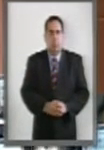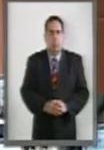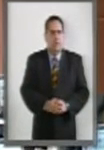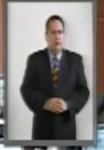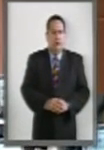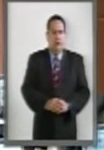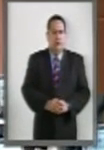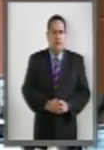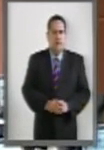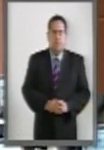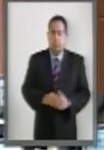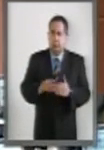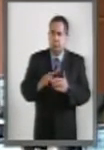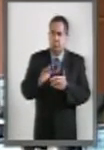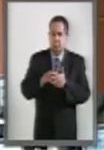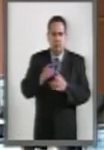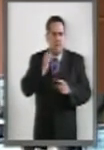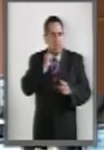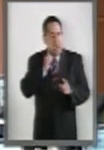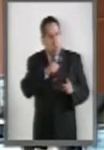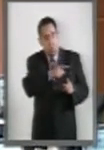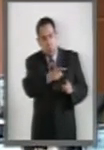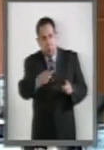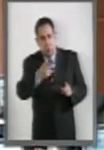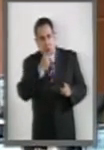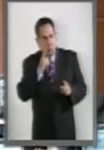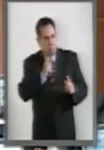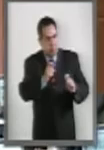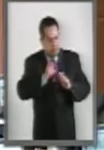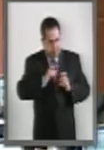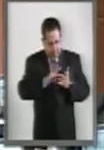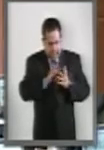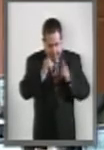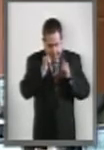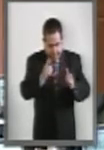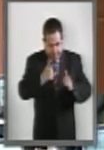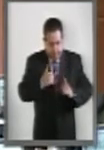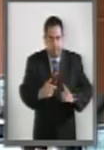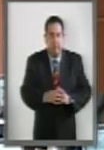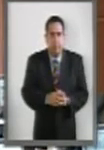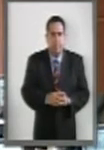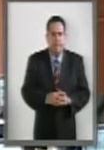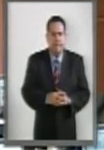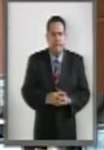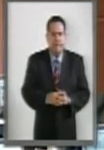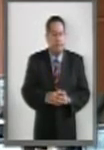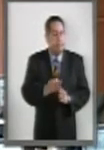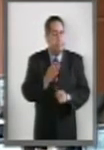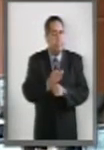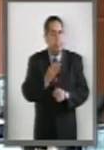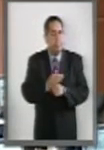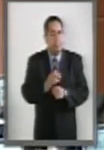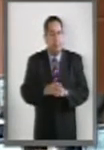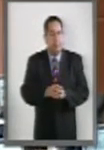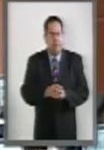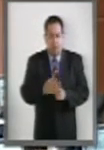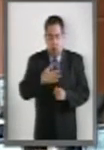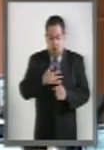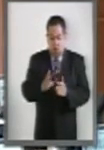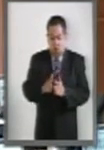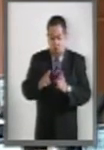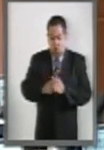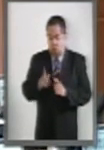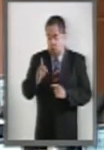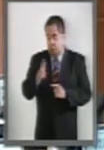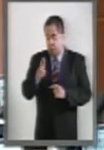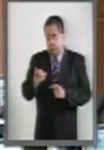agradeciendo la atención de las senadoras y de los senadores, le damos el grupo parlamentario del PRI en